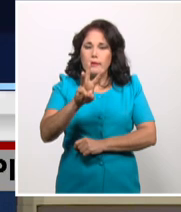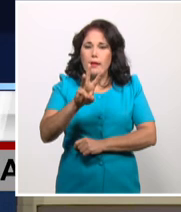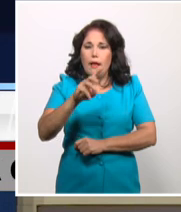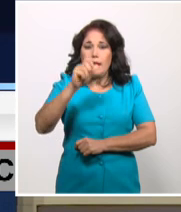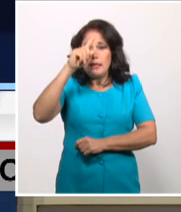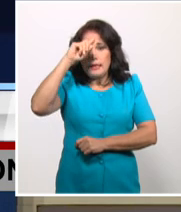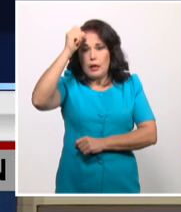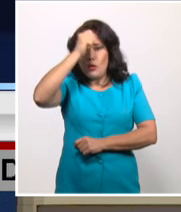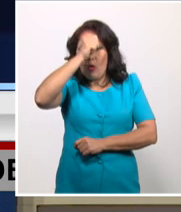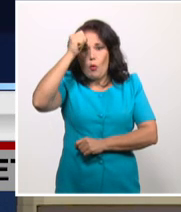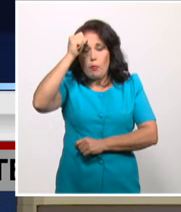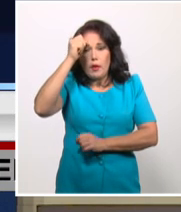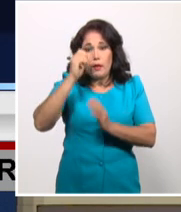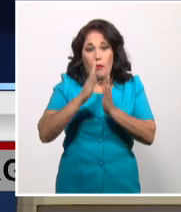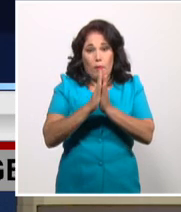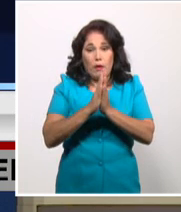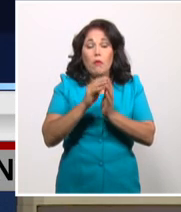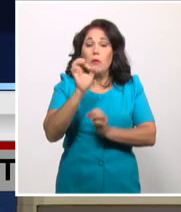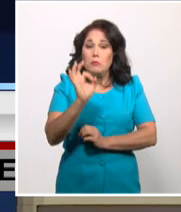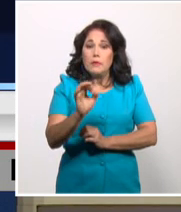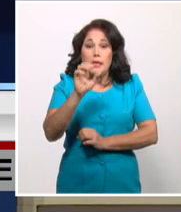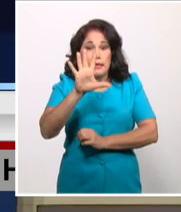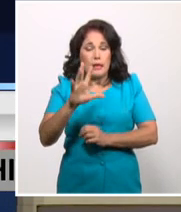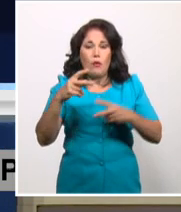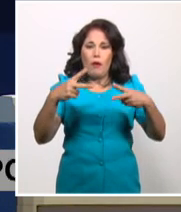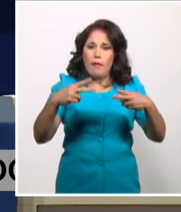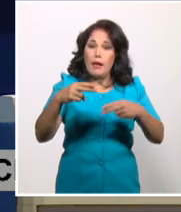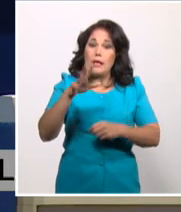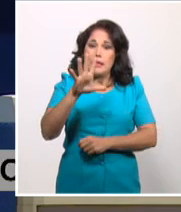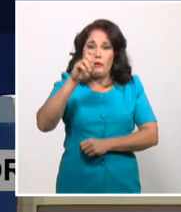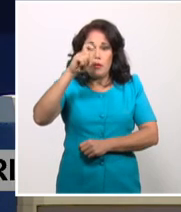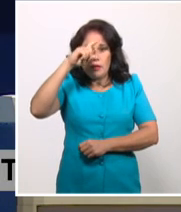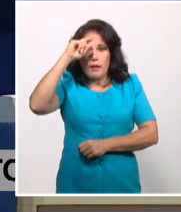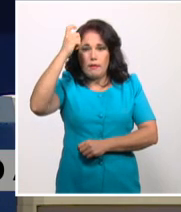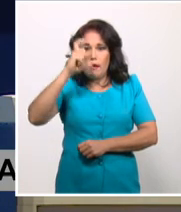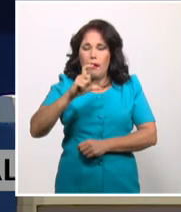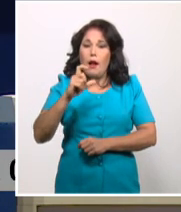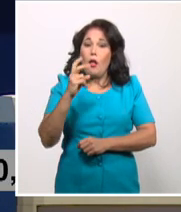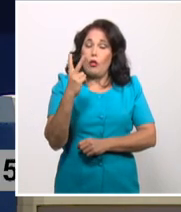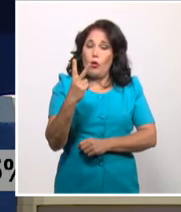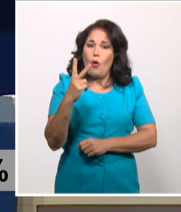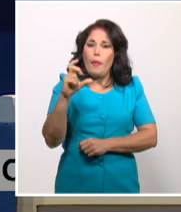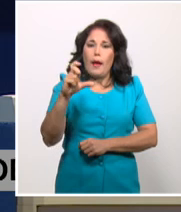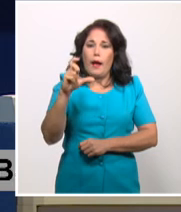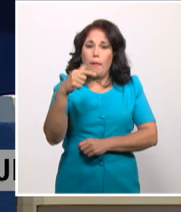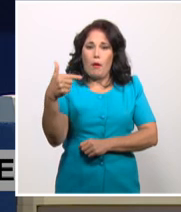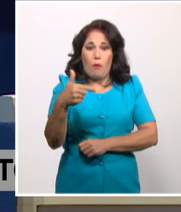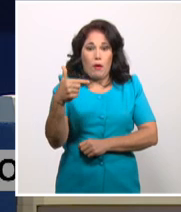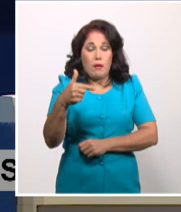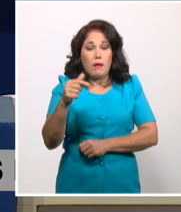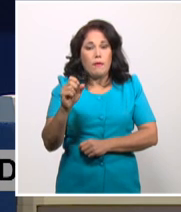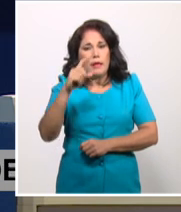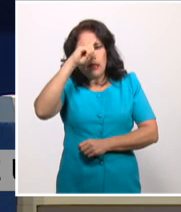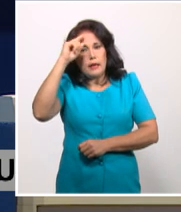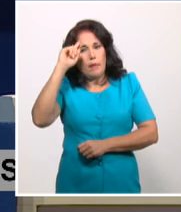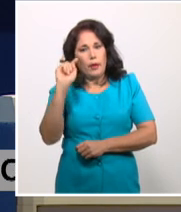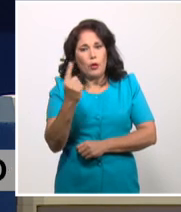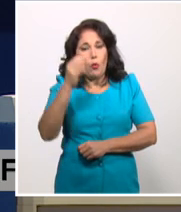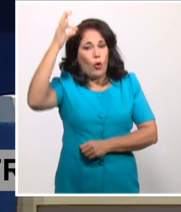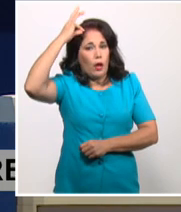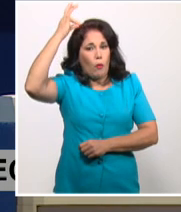Domingo, 2 de Caibarien, 5 de Santa Clara y 2 de Camajuaní. En Santi Espíritu es 1 de